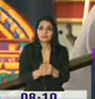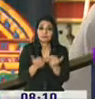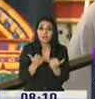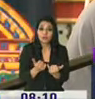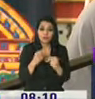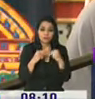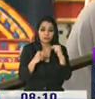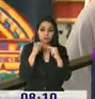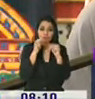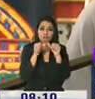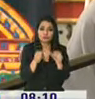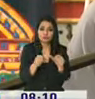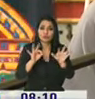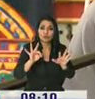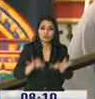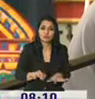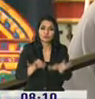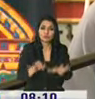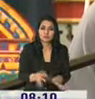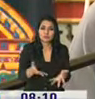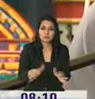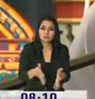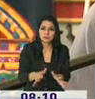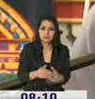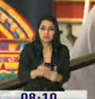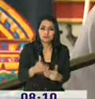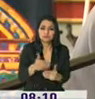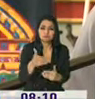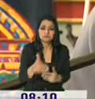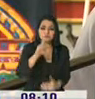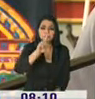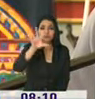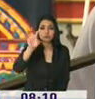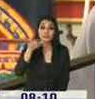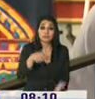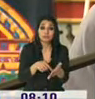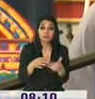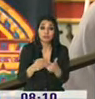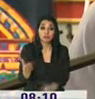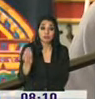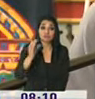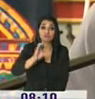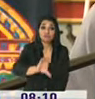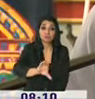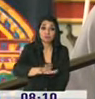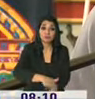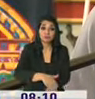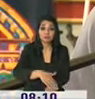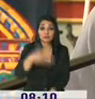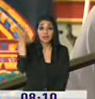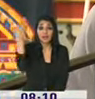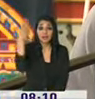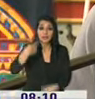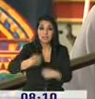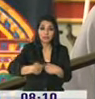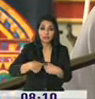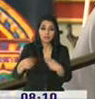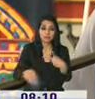por alrededor de 8 meses y con un poco más de $150,000 invertidos por la Alcaldía de Quito a través del